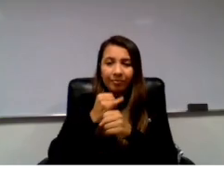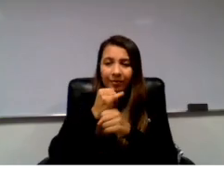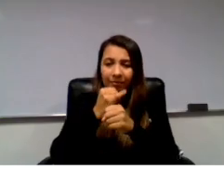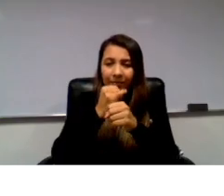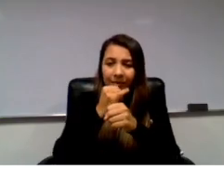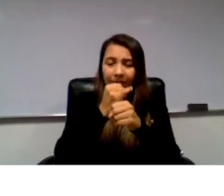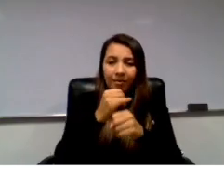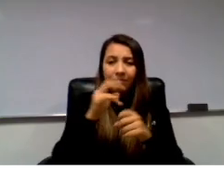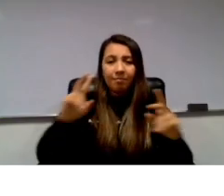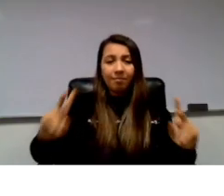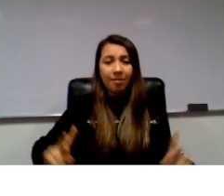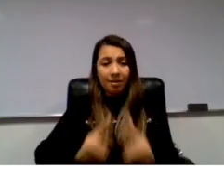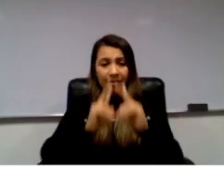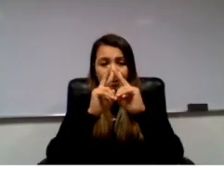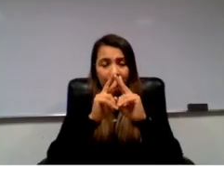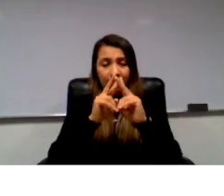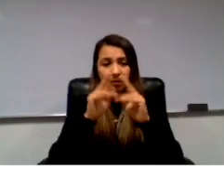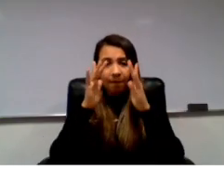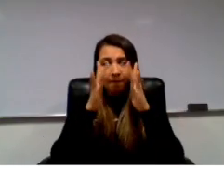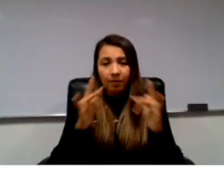está en París, en Francia.